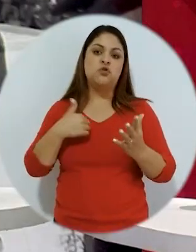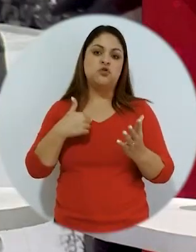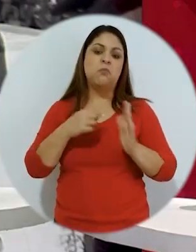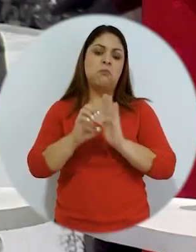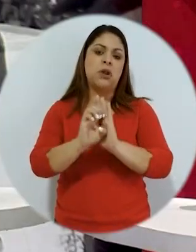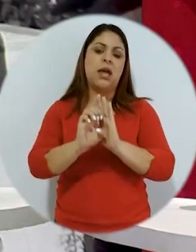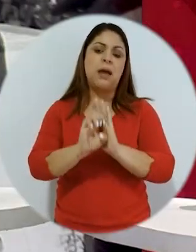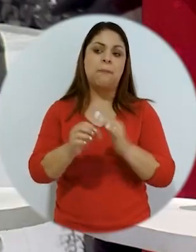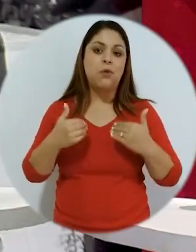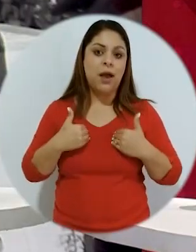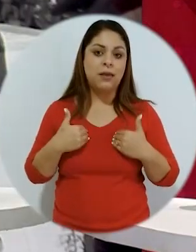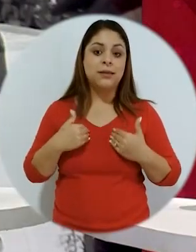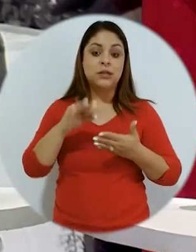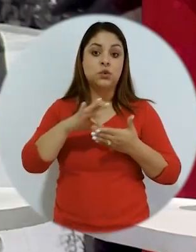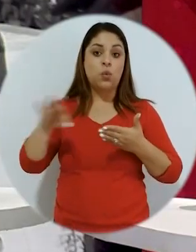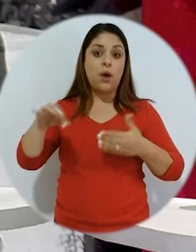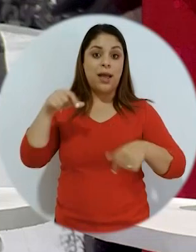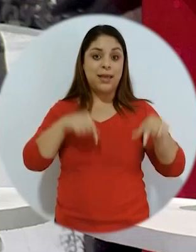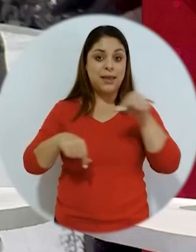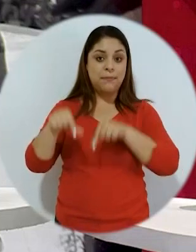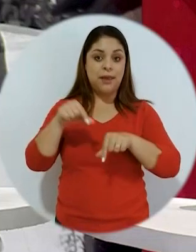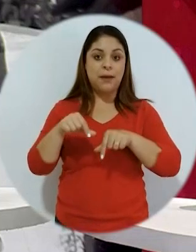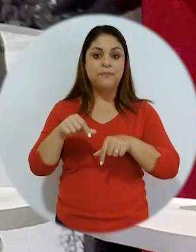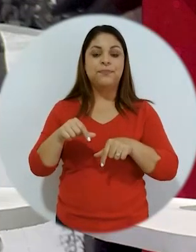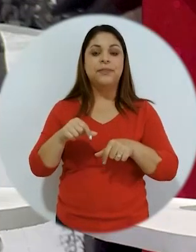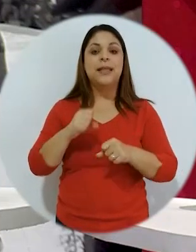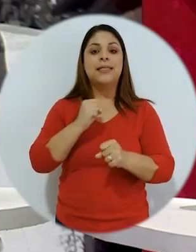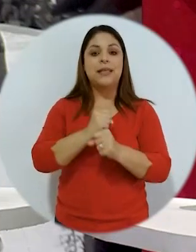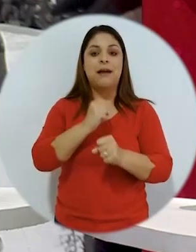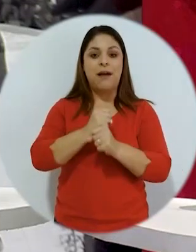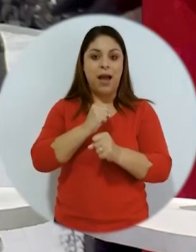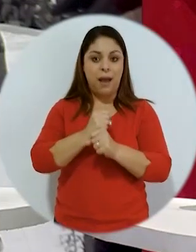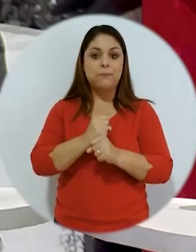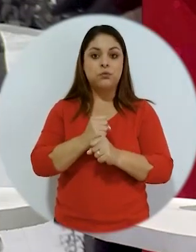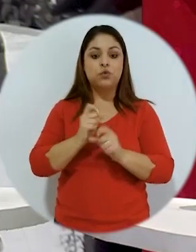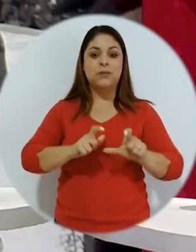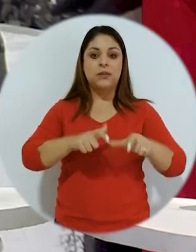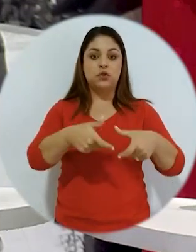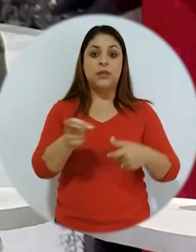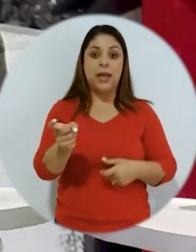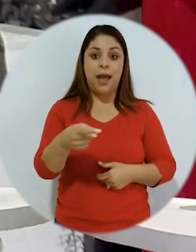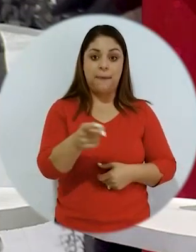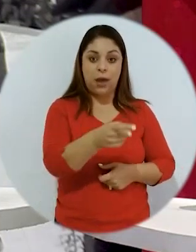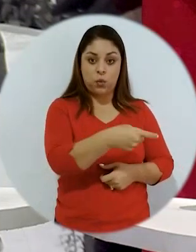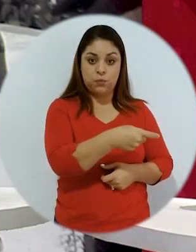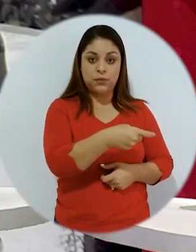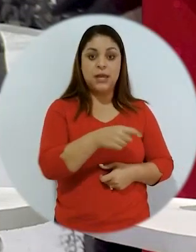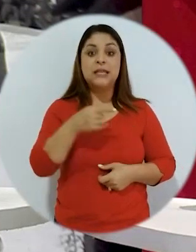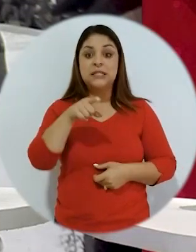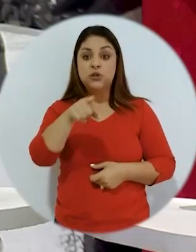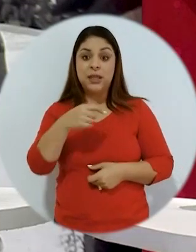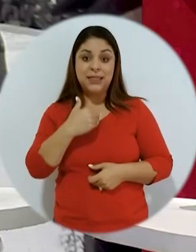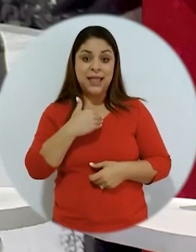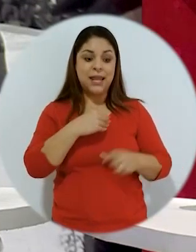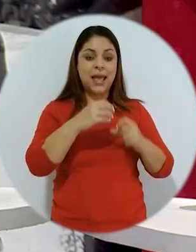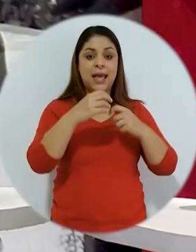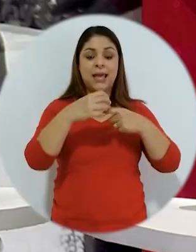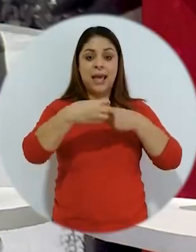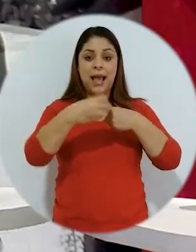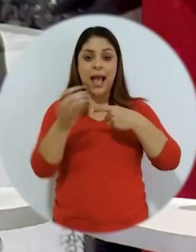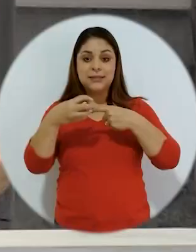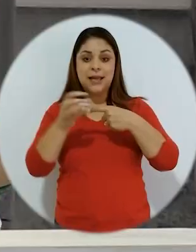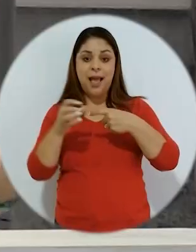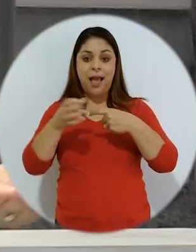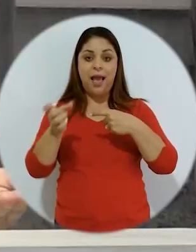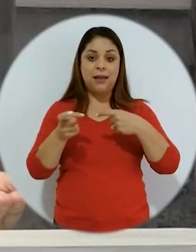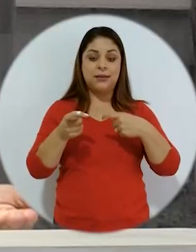sea, si yo tengo, por ejemplo, porque en la escuela de química trabajamos con desechos de camarón, si vos tenés depósitos de cáscara de